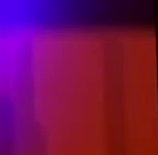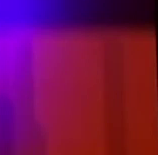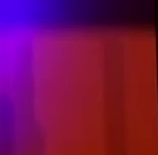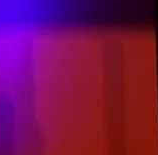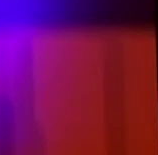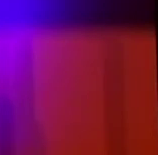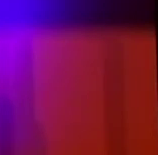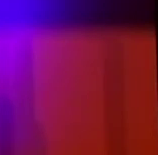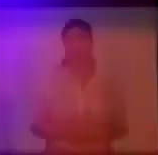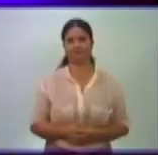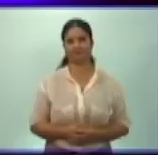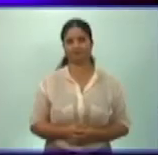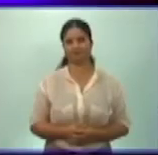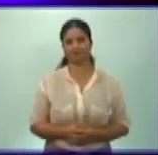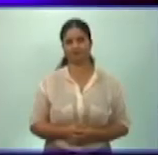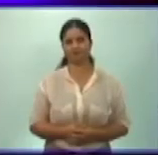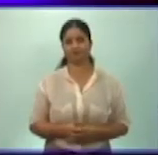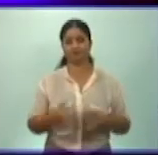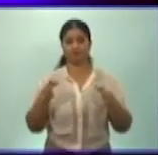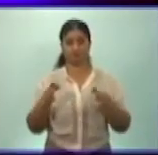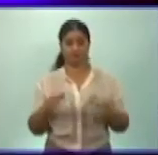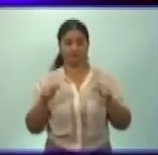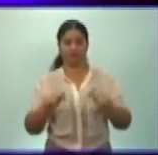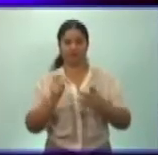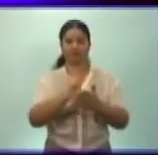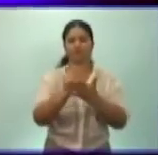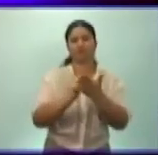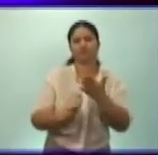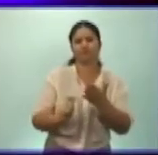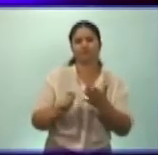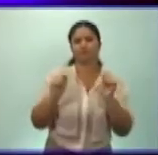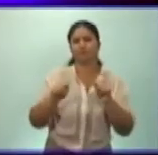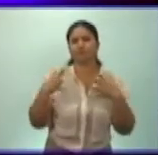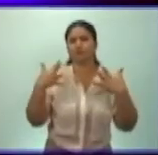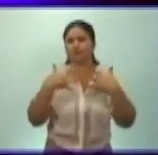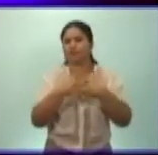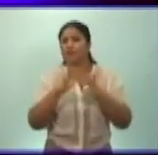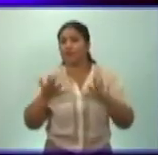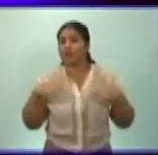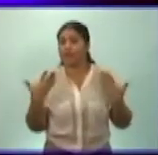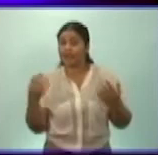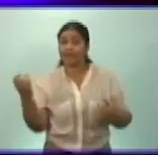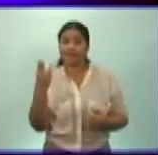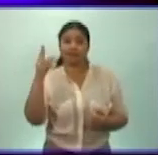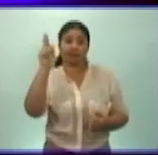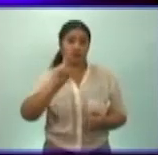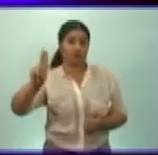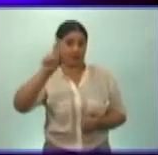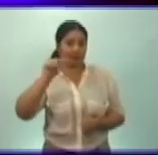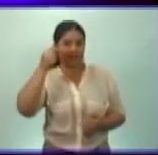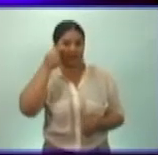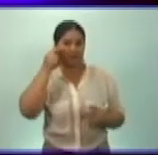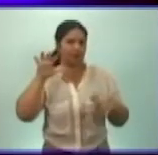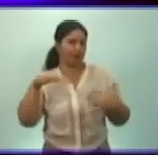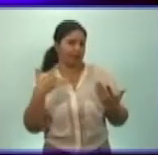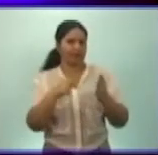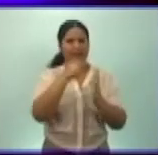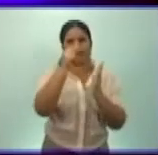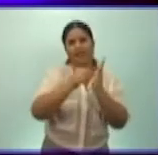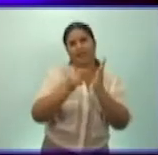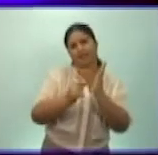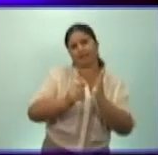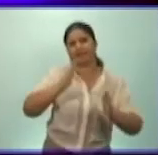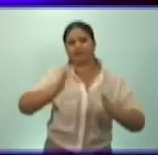Esta obra se ajusta con cierta flexibilidad a las tres unidades dramáticas que vimos que caracterizan al teatro clásico francés: